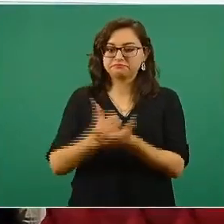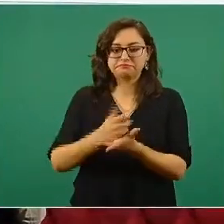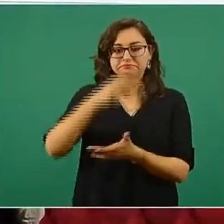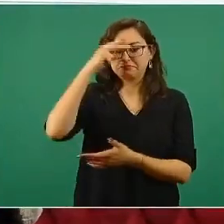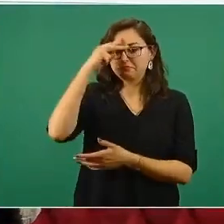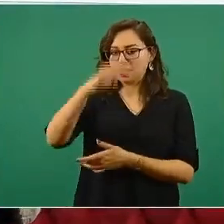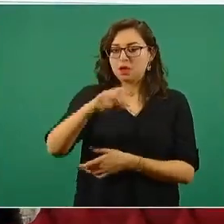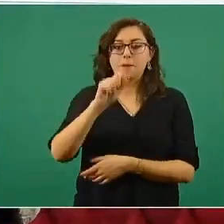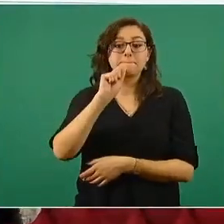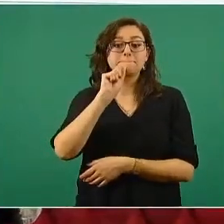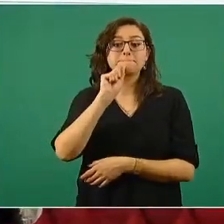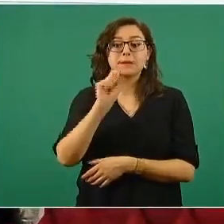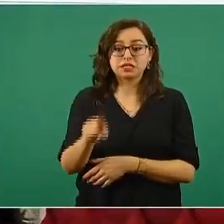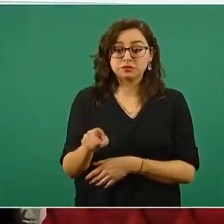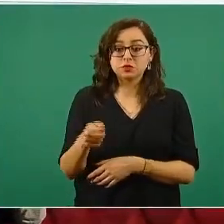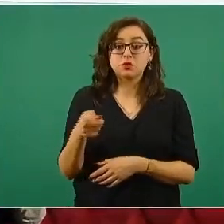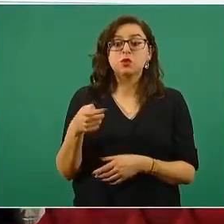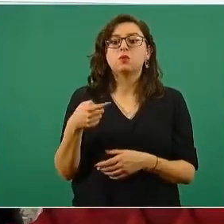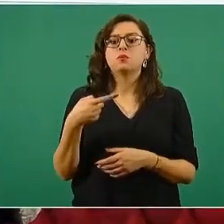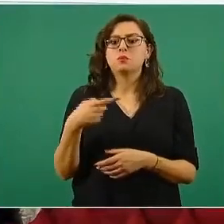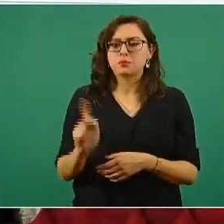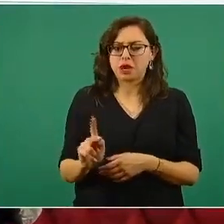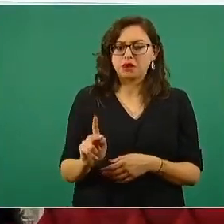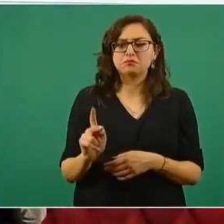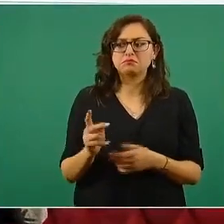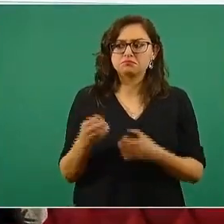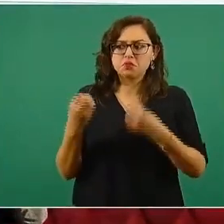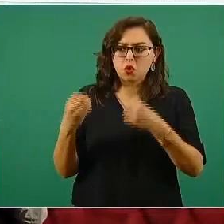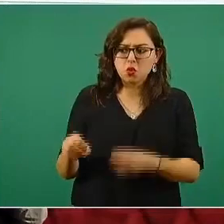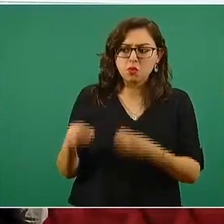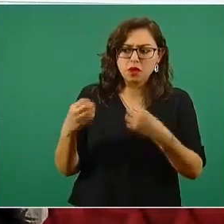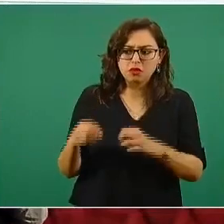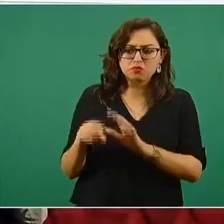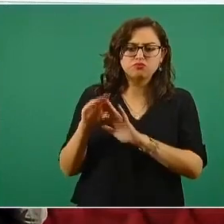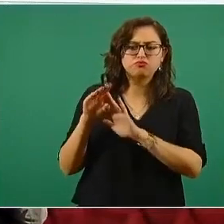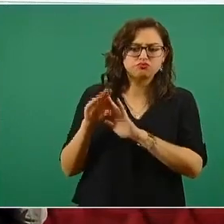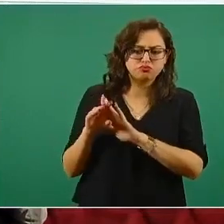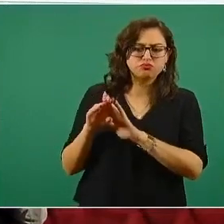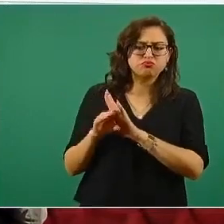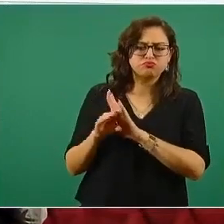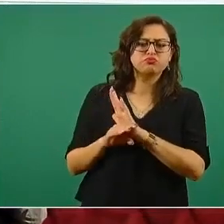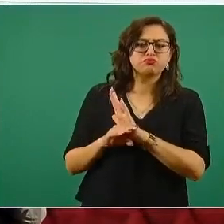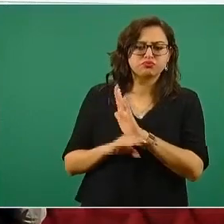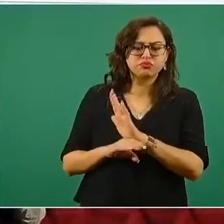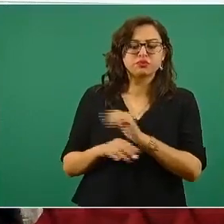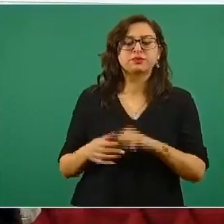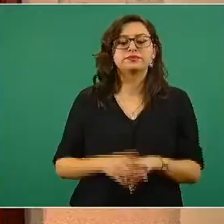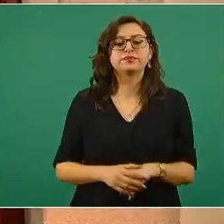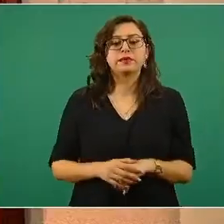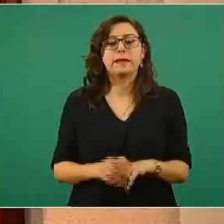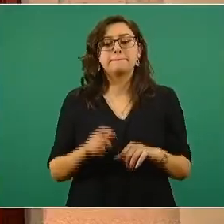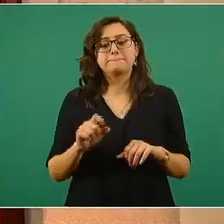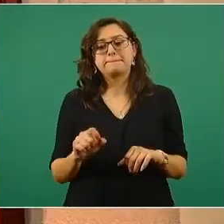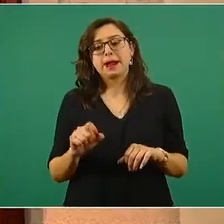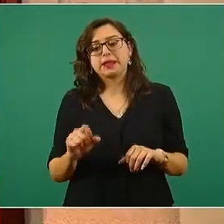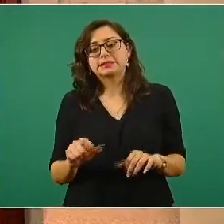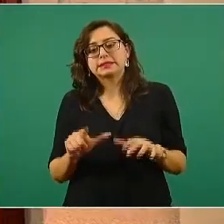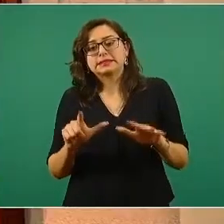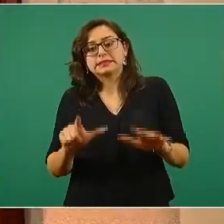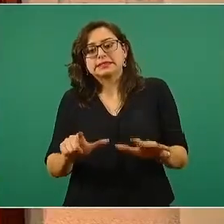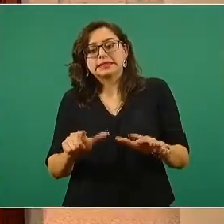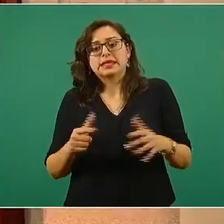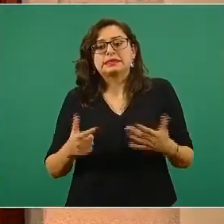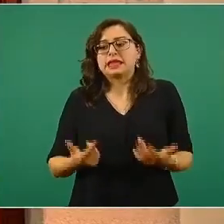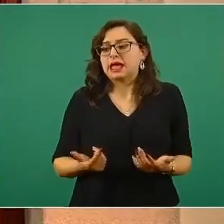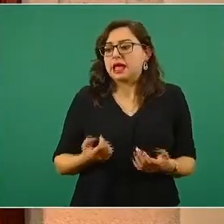aunque sí hemos visto en ellos una reducción importante en su ocupación en los últimos días. Son 27 las entidades que